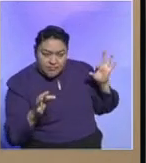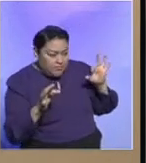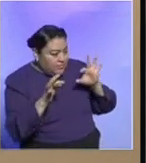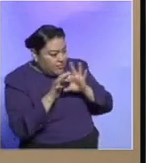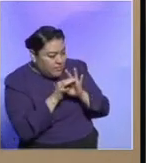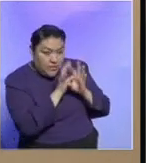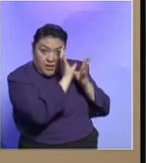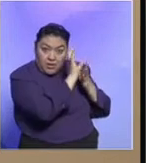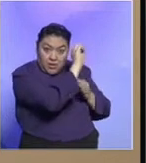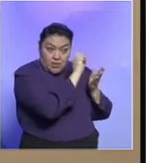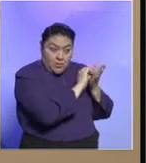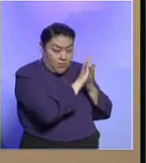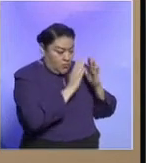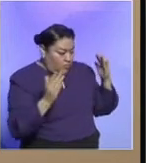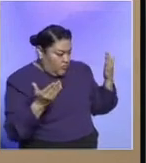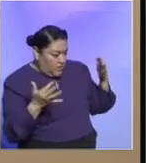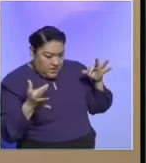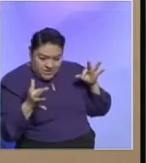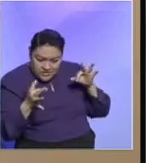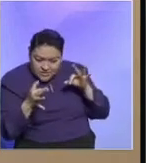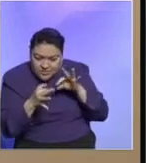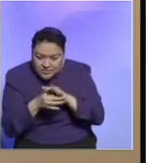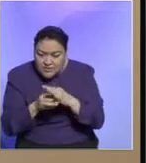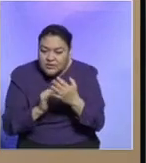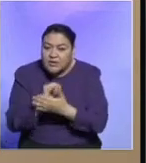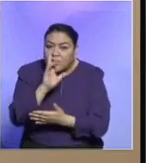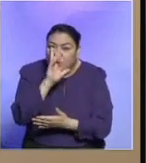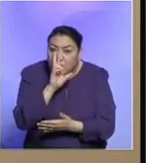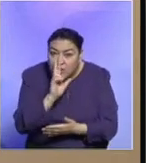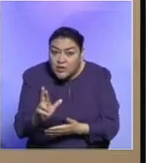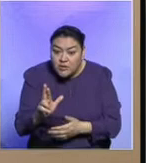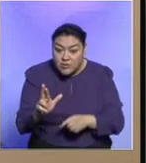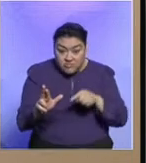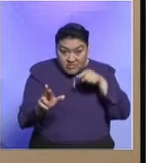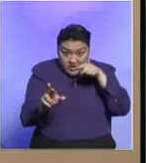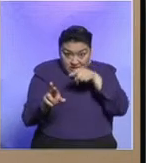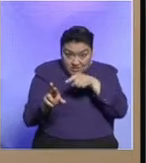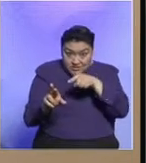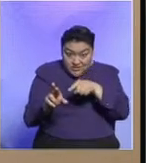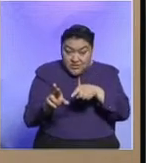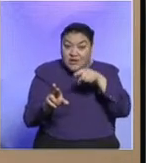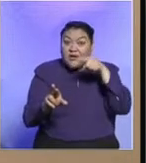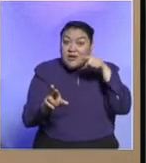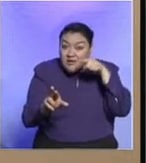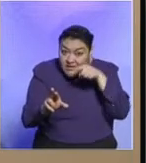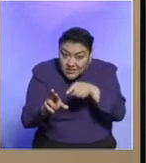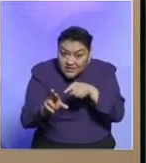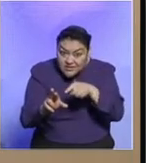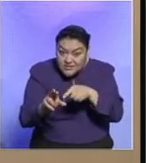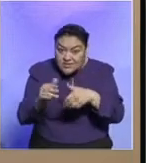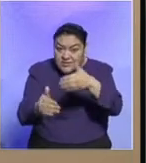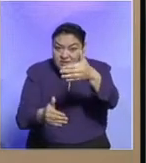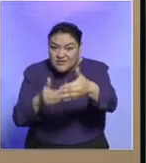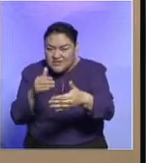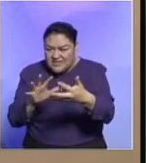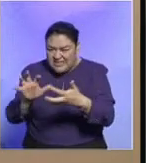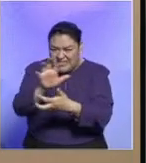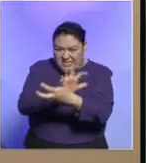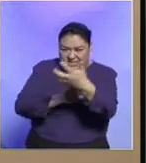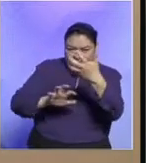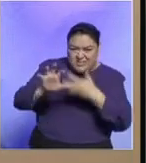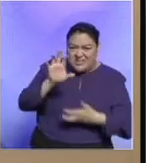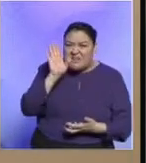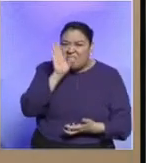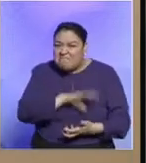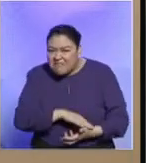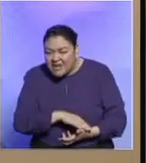en nuestra Constitución, pueda considerarse o pueda aportar al enrarecimiento del